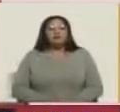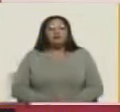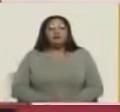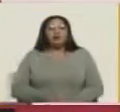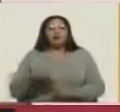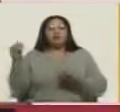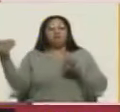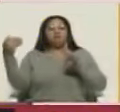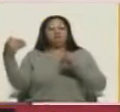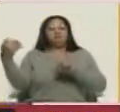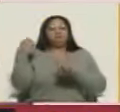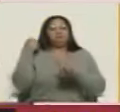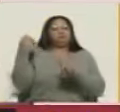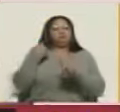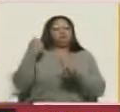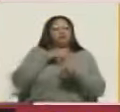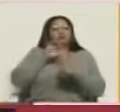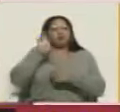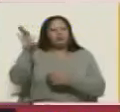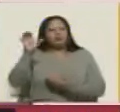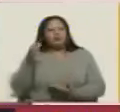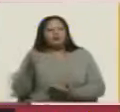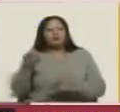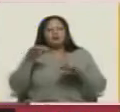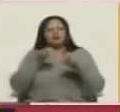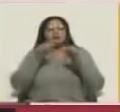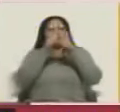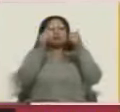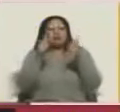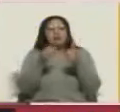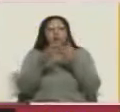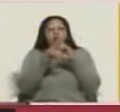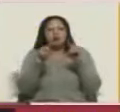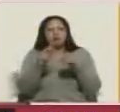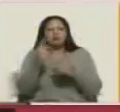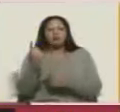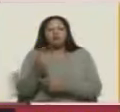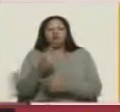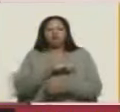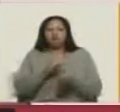agresivos contra nuestro país, un sistema democrático sólido, fortalecido,